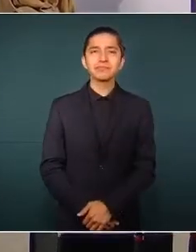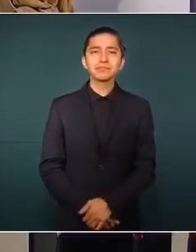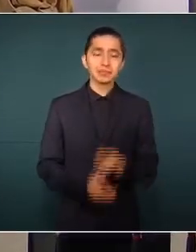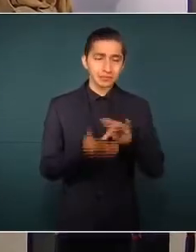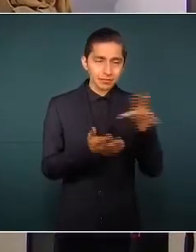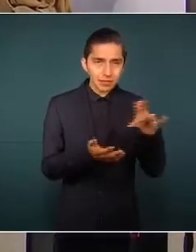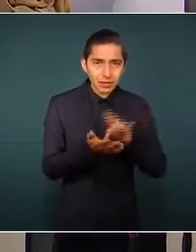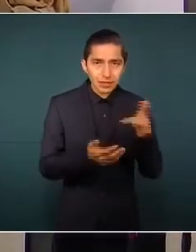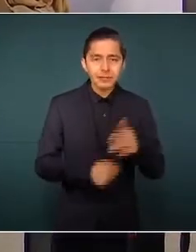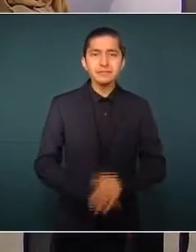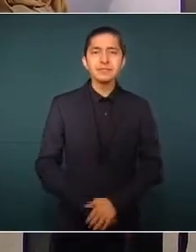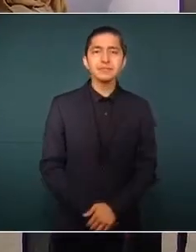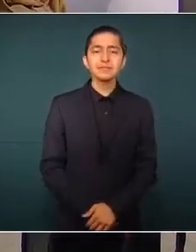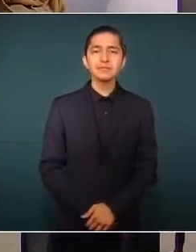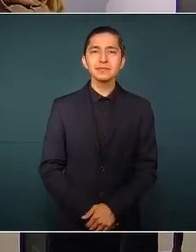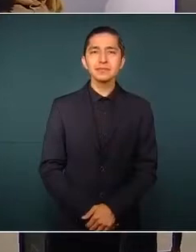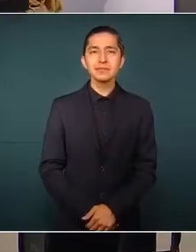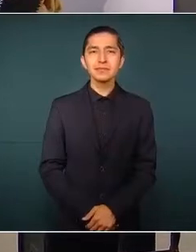Gracias, presidente.